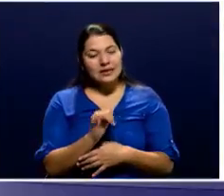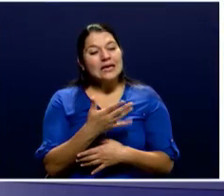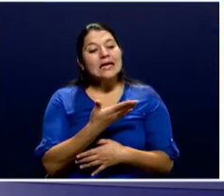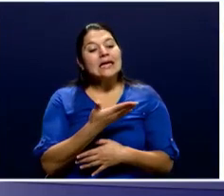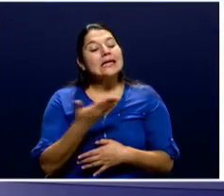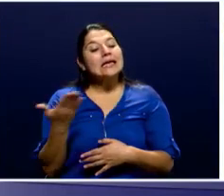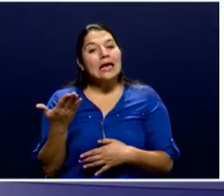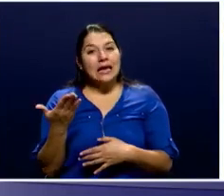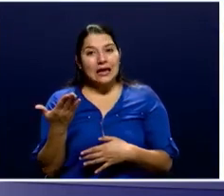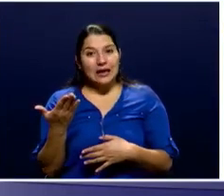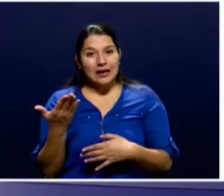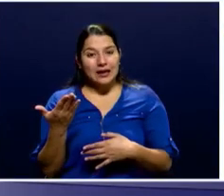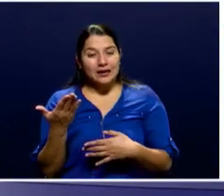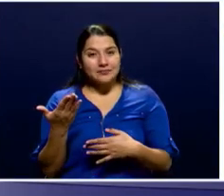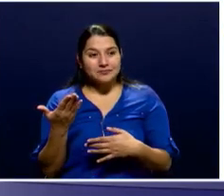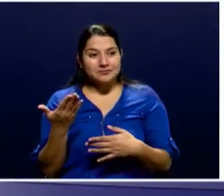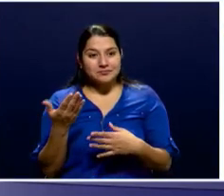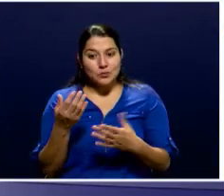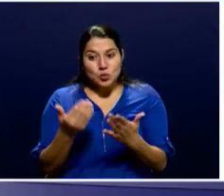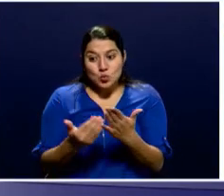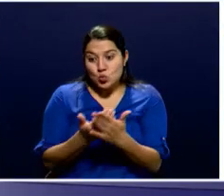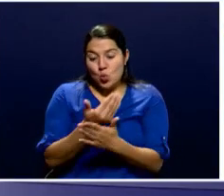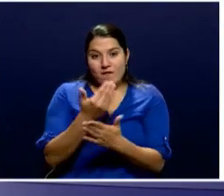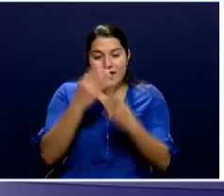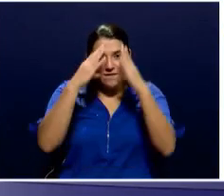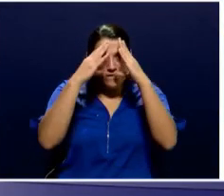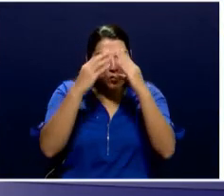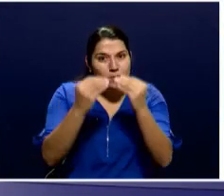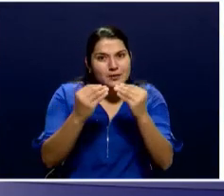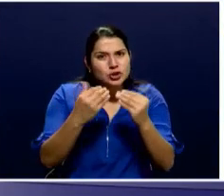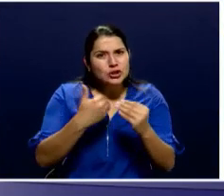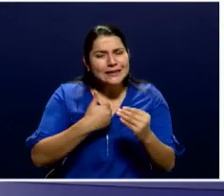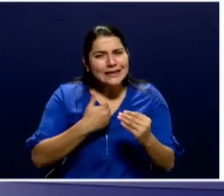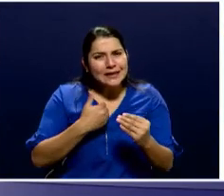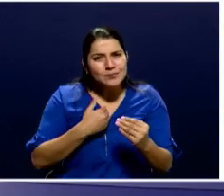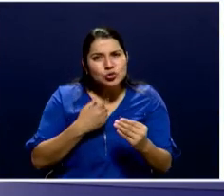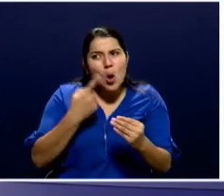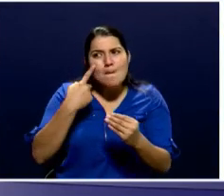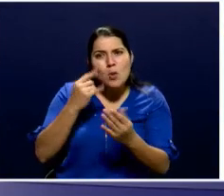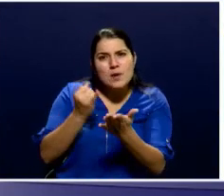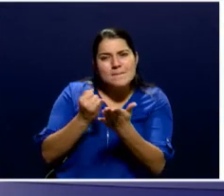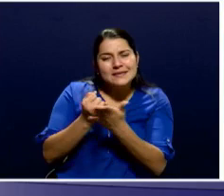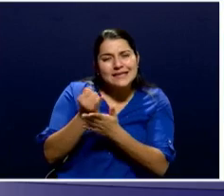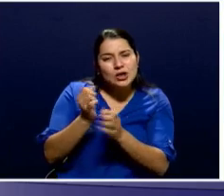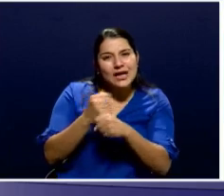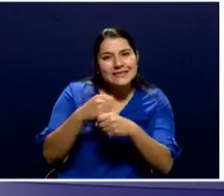aportes se han hecho en la experiencia china?